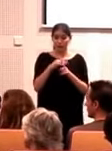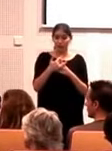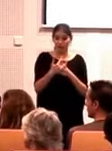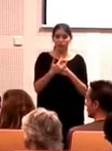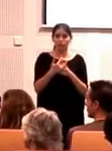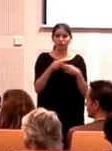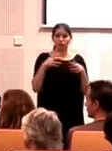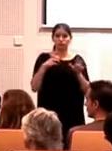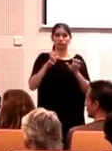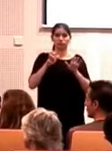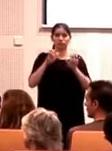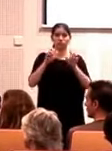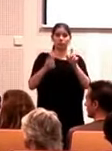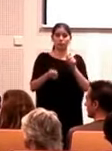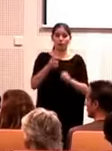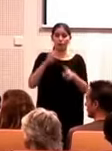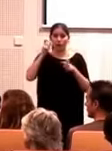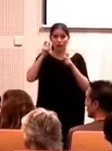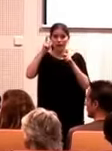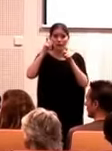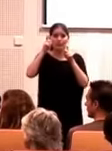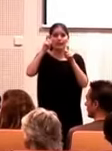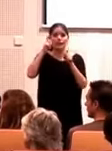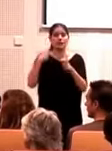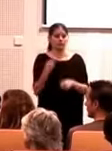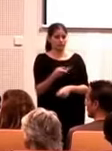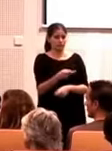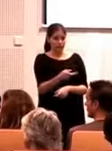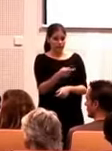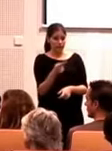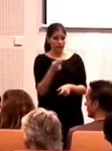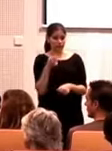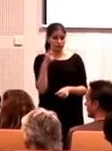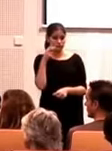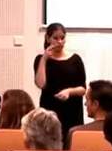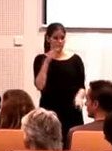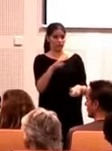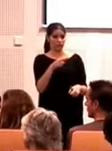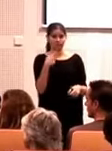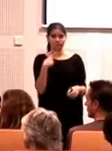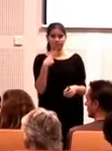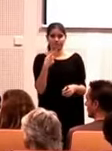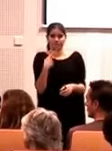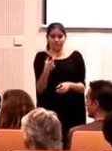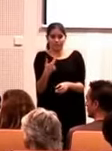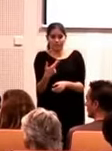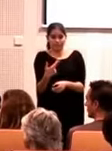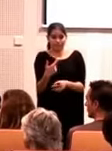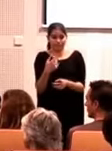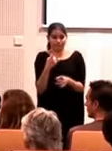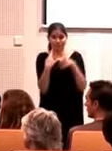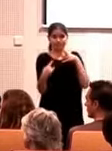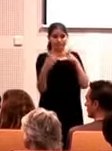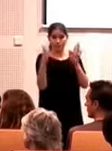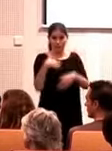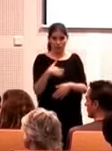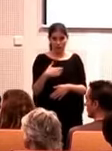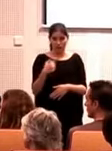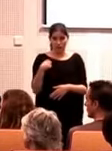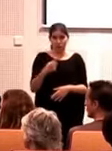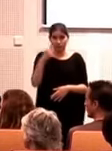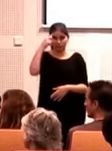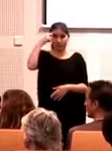los fui asimilando. En el camino me encontré parejas con las que evidentemente no había feeling y eso es así, cosa que es una cosa que